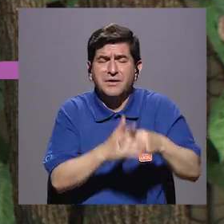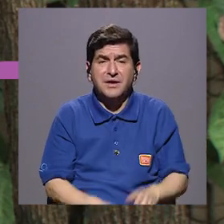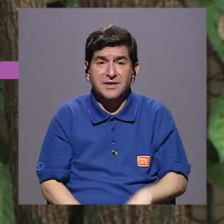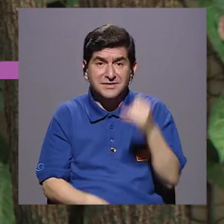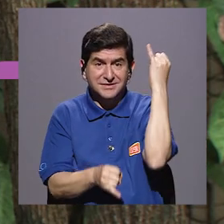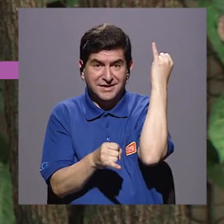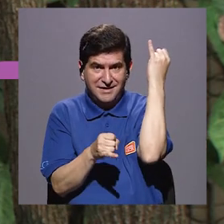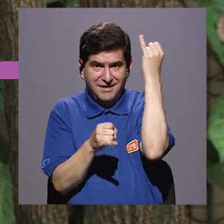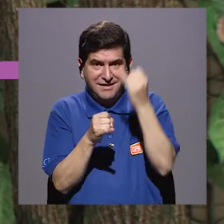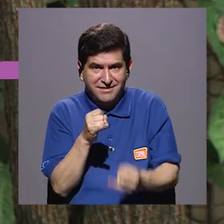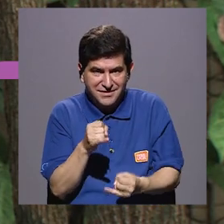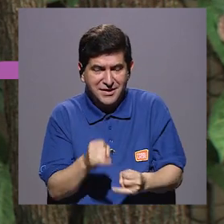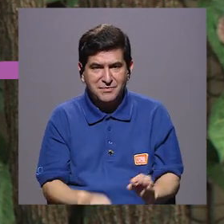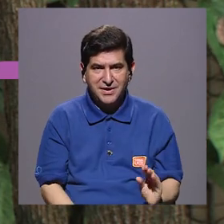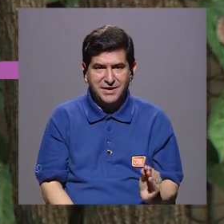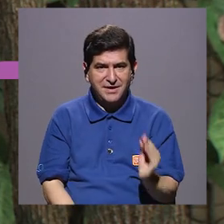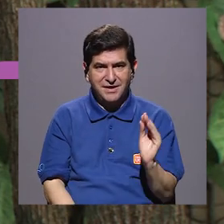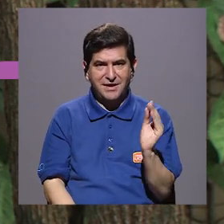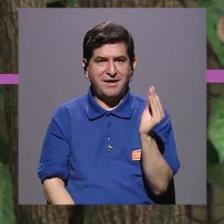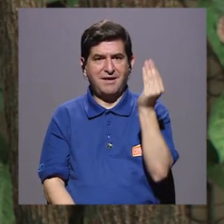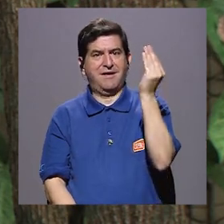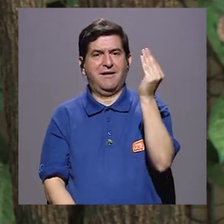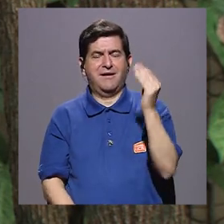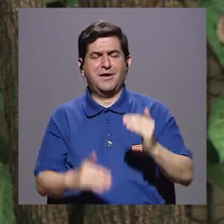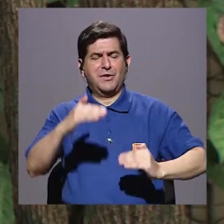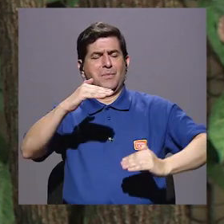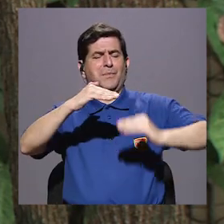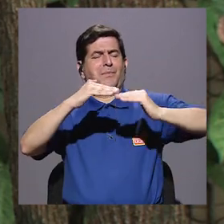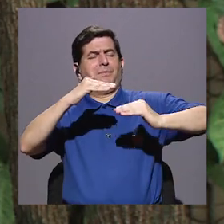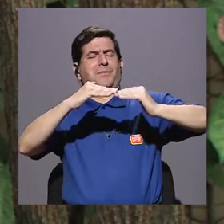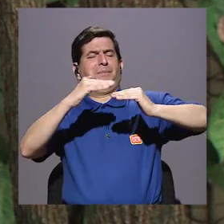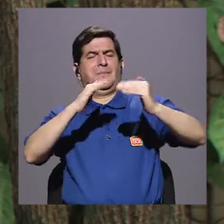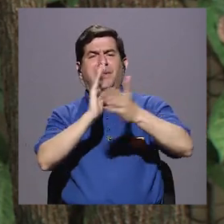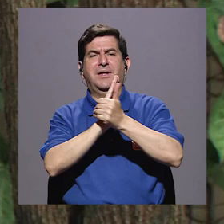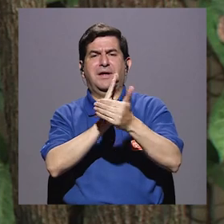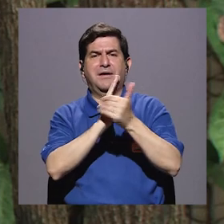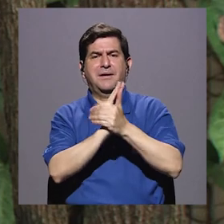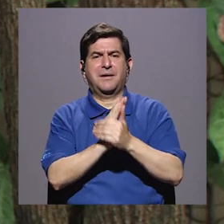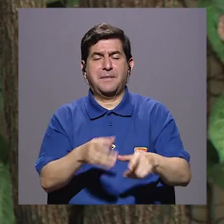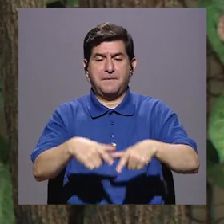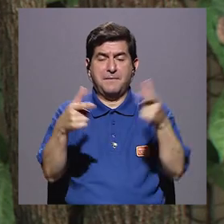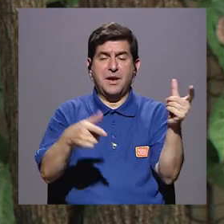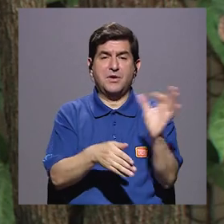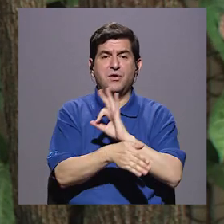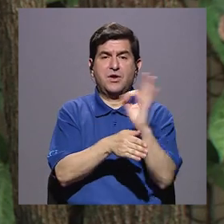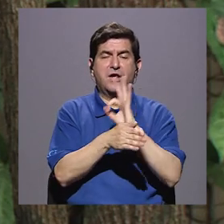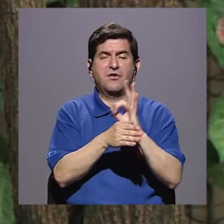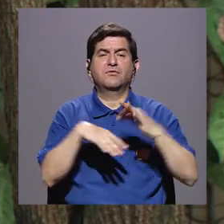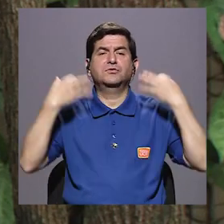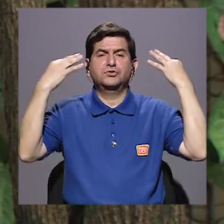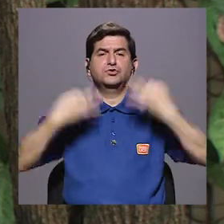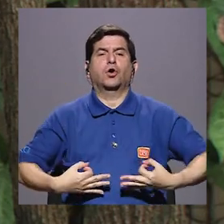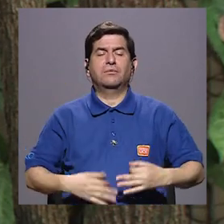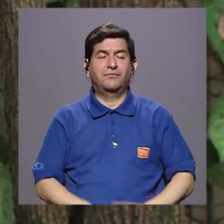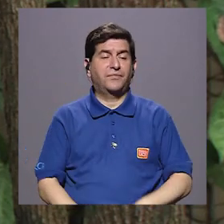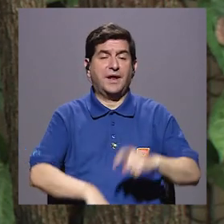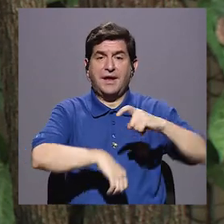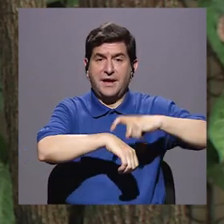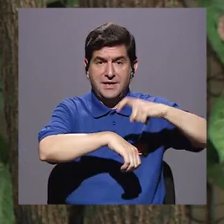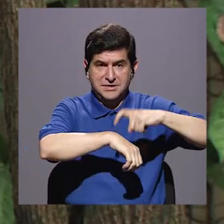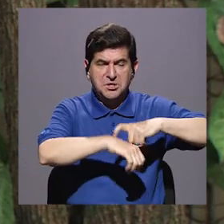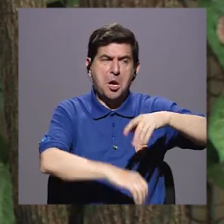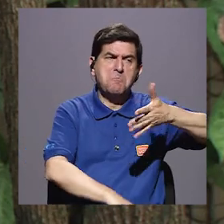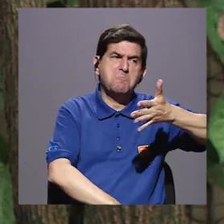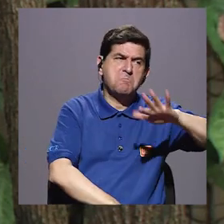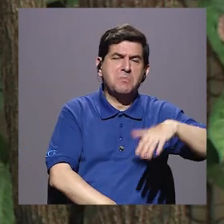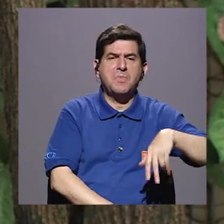cuando terminamos de crecer o de alcanzar la máxima capacidad de la mayoría de nuestras funciones fisiológicas. Y ese momento se